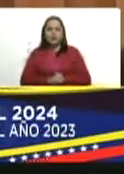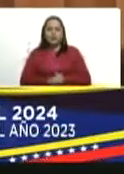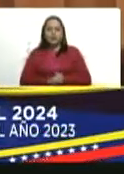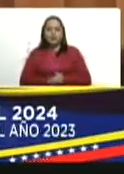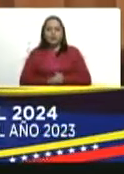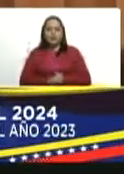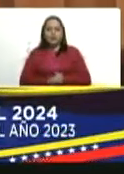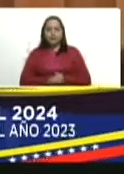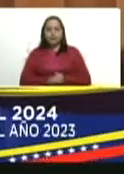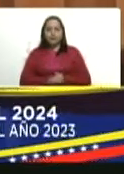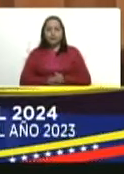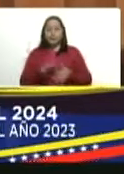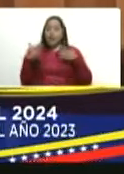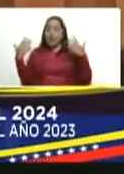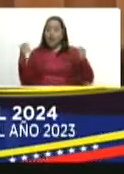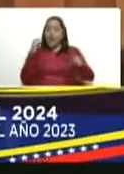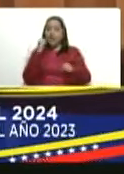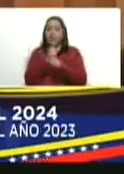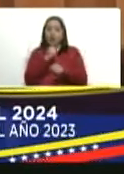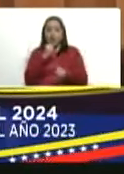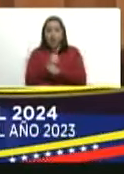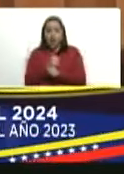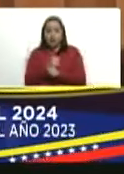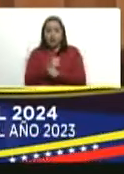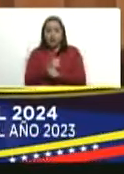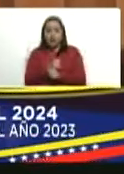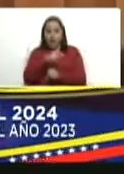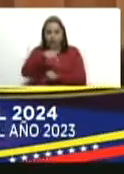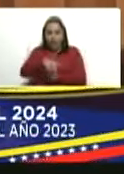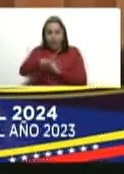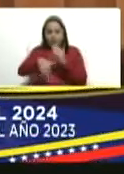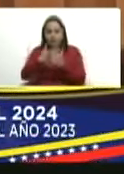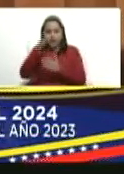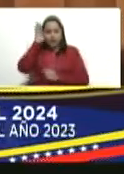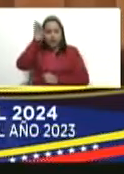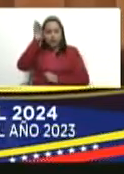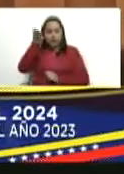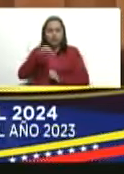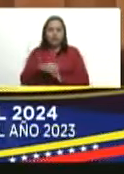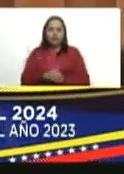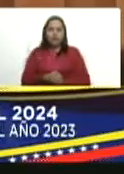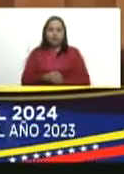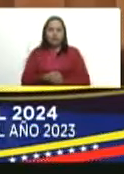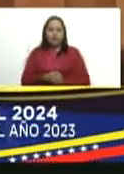1999. Grandes tareas tenemos de aquí hacia adelante.